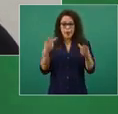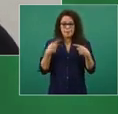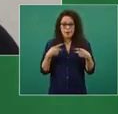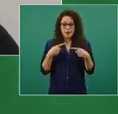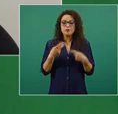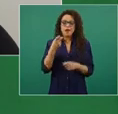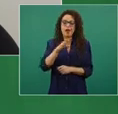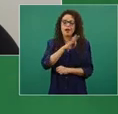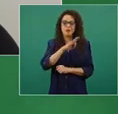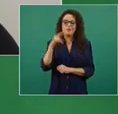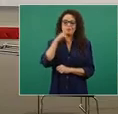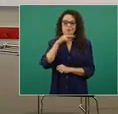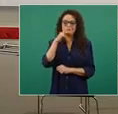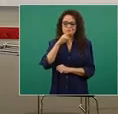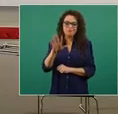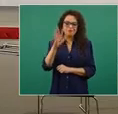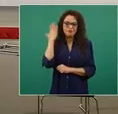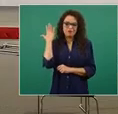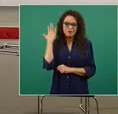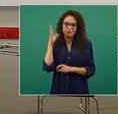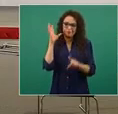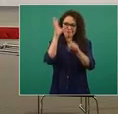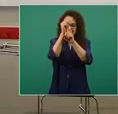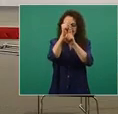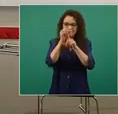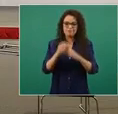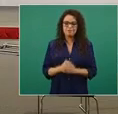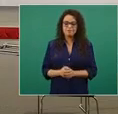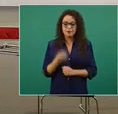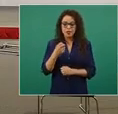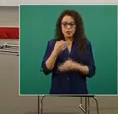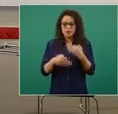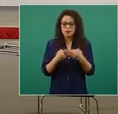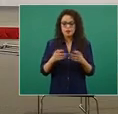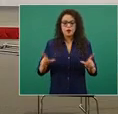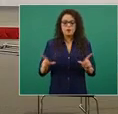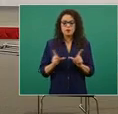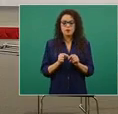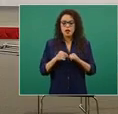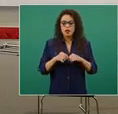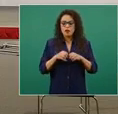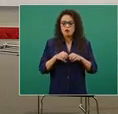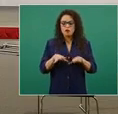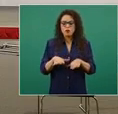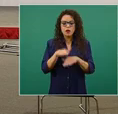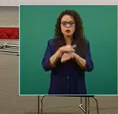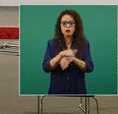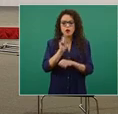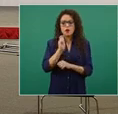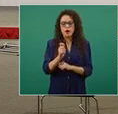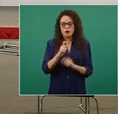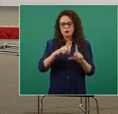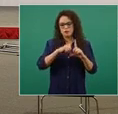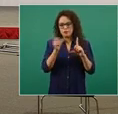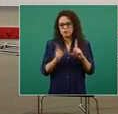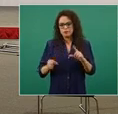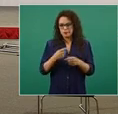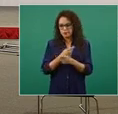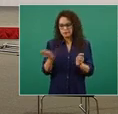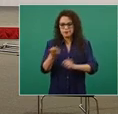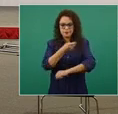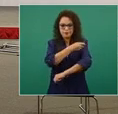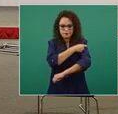realidad lo más pronto posible. Sería entonces hasta aquí la actualización de la información de la estrategia nacional. Le devuelvo el uso de la voz al